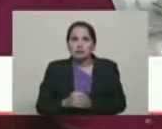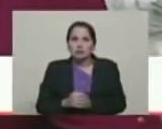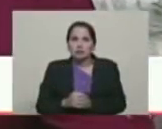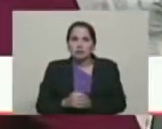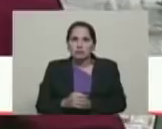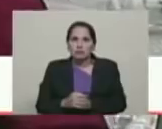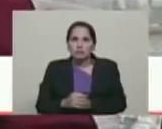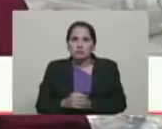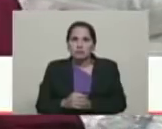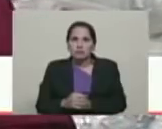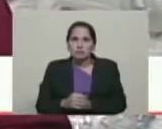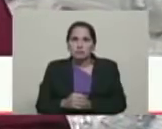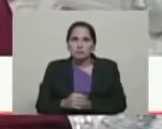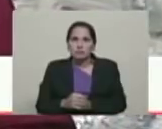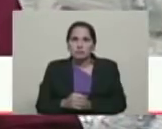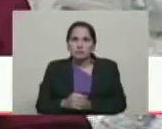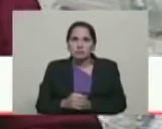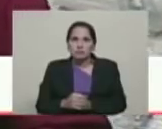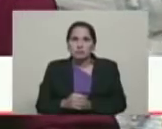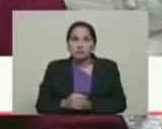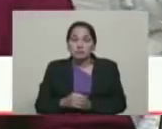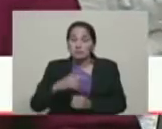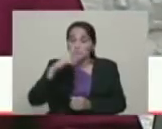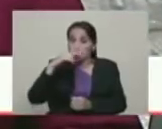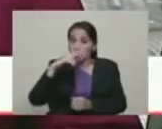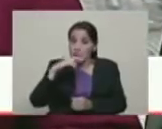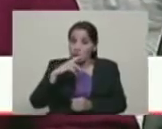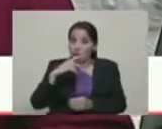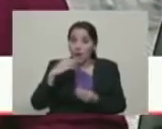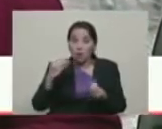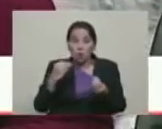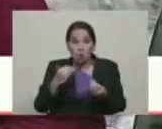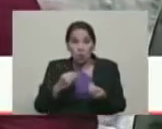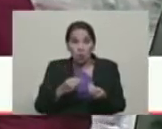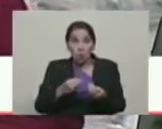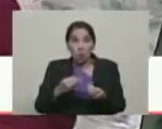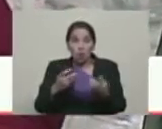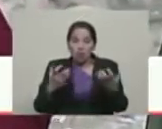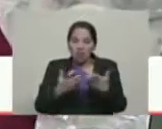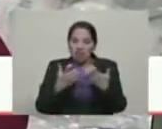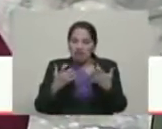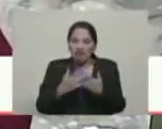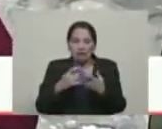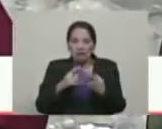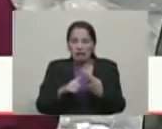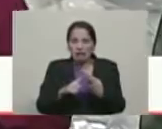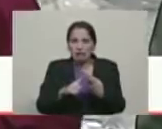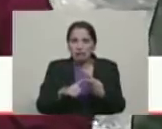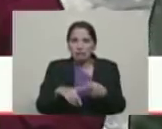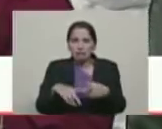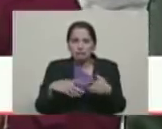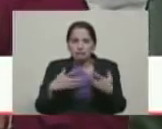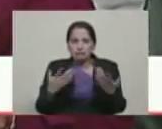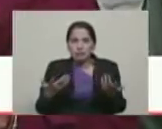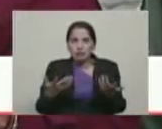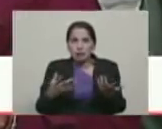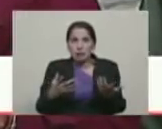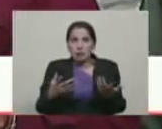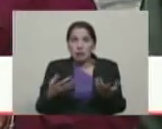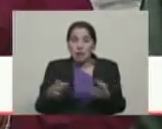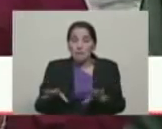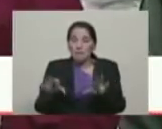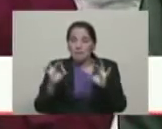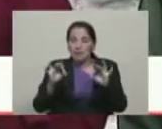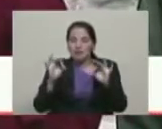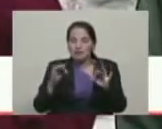están, ¿no? Se declaran como cultivos y crías de guerra a los fines atribuibles condiciones